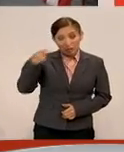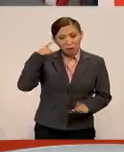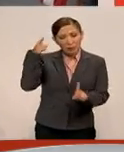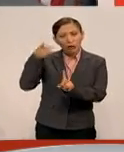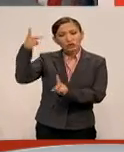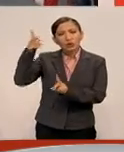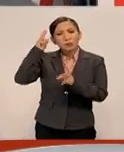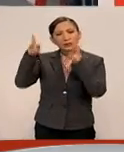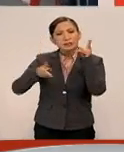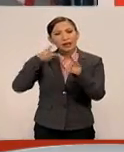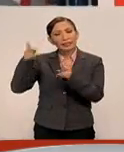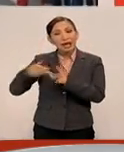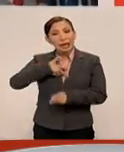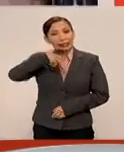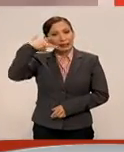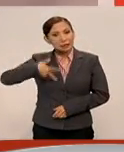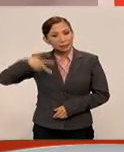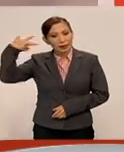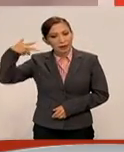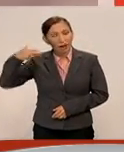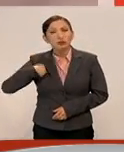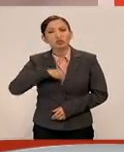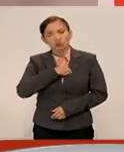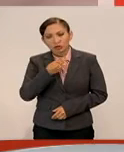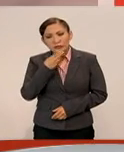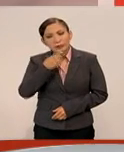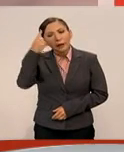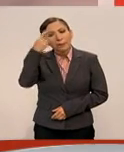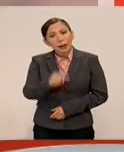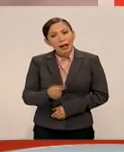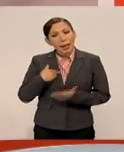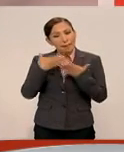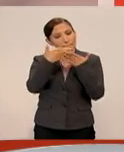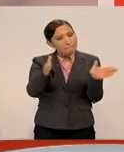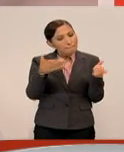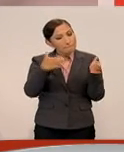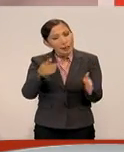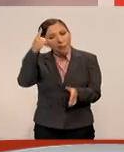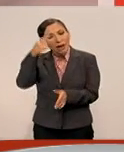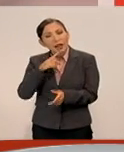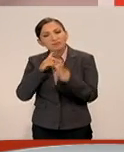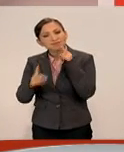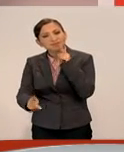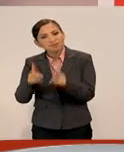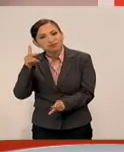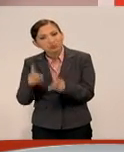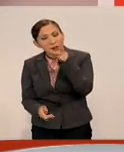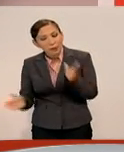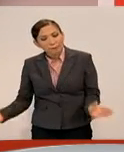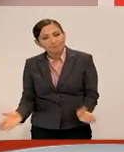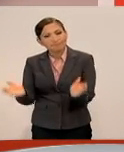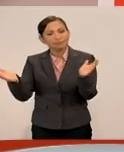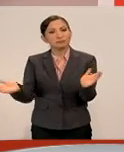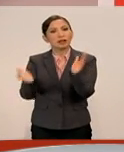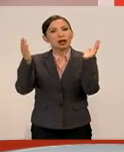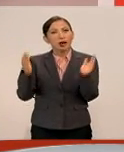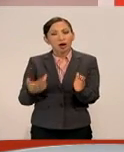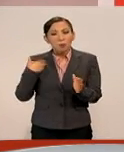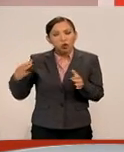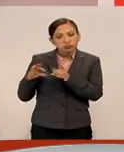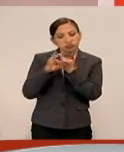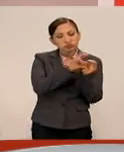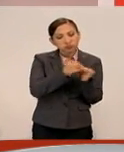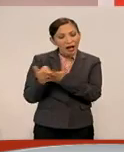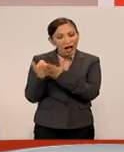de su visita histórica a Dinamarca. Nos permitirá abrir nuevos espacios de diálogo e impulsar una